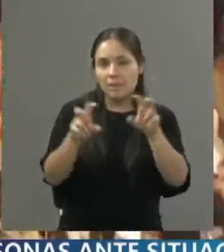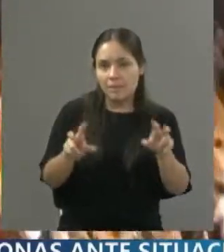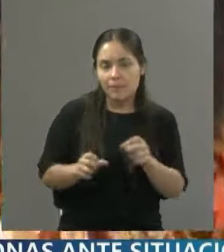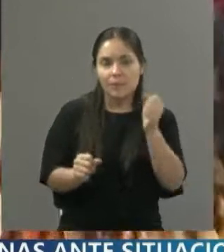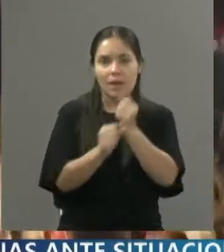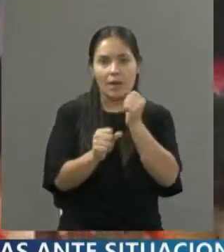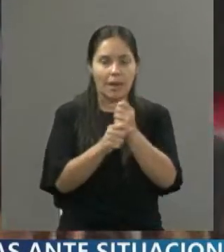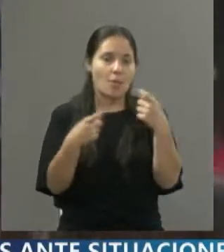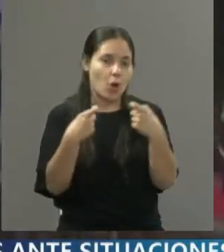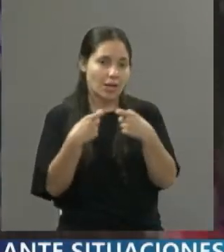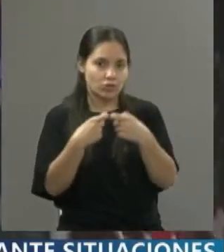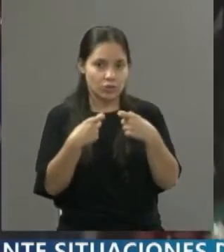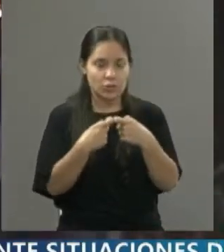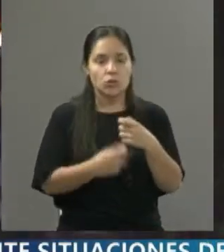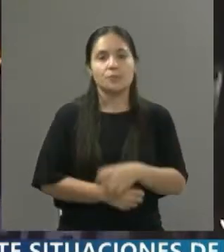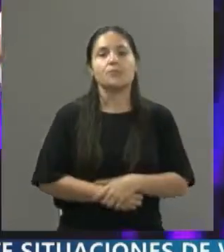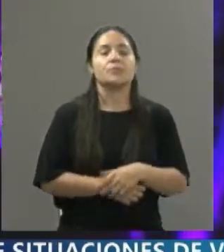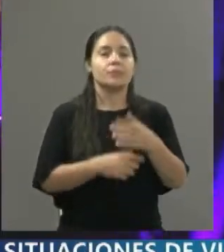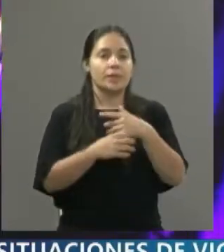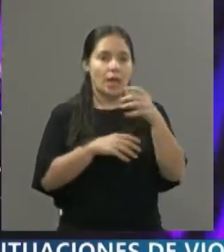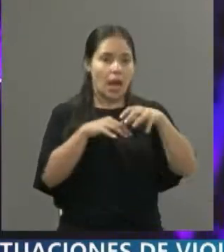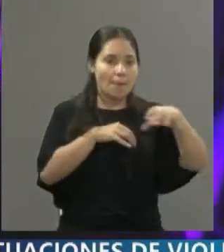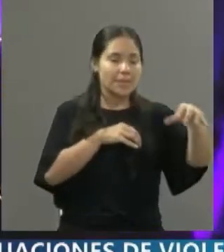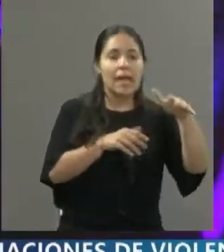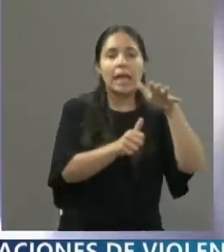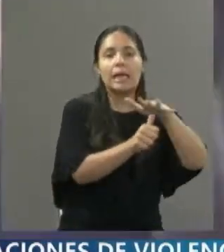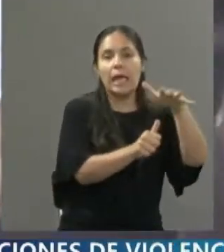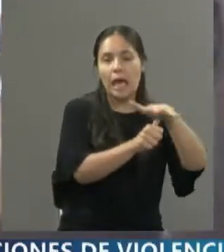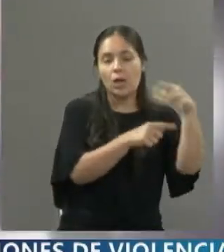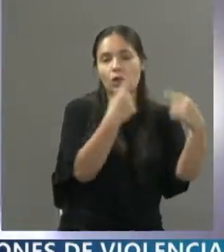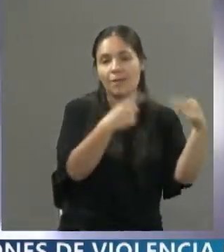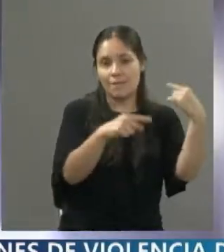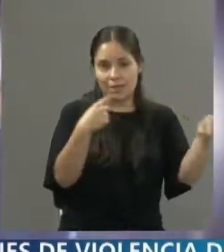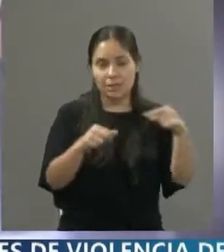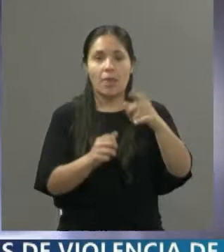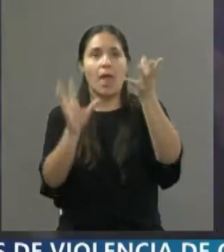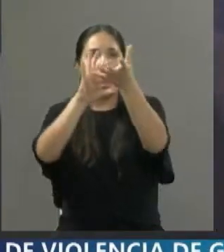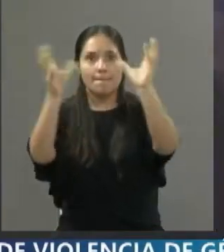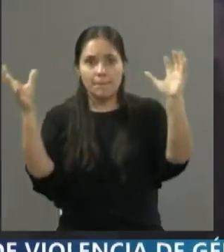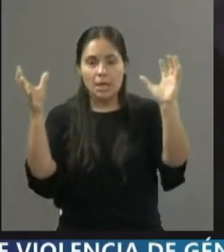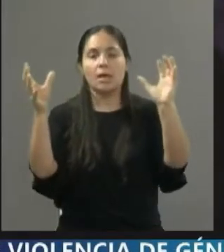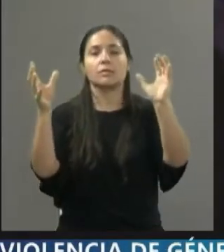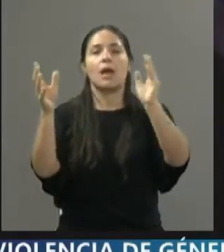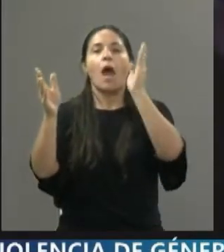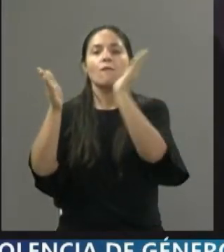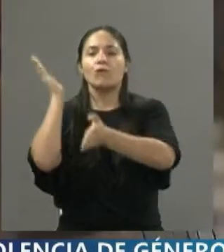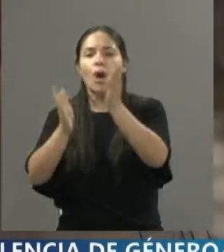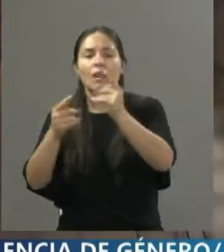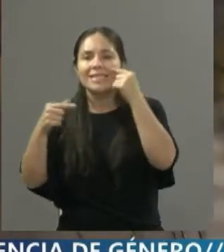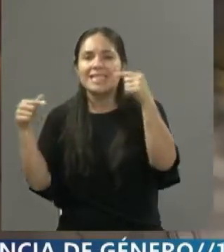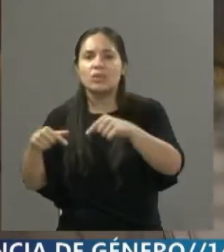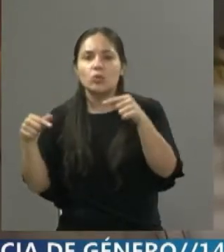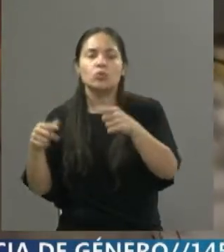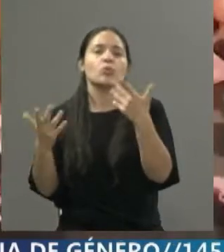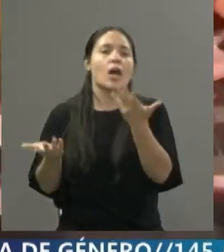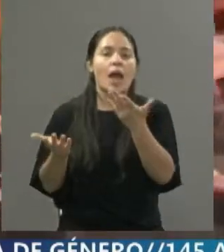asociación. Esto es, hay capítulos sobre género y diversidad, sobre ambiente, sobre violencia institucional, lesa